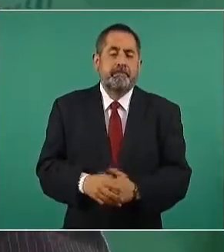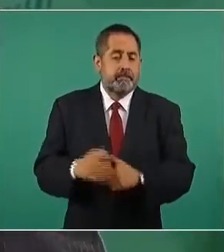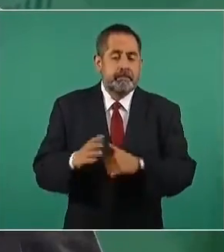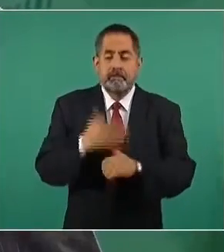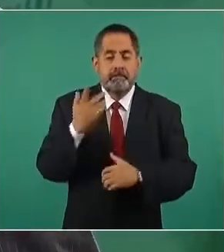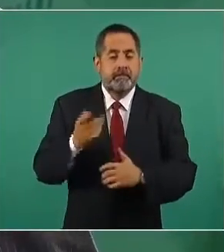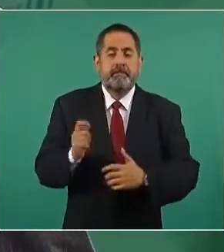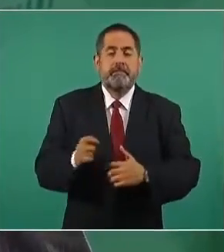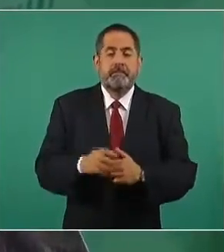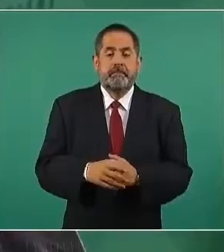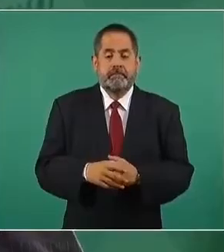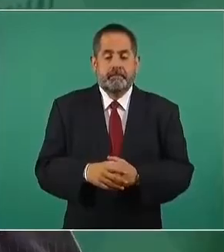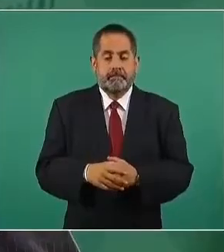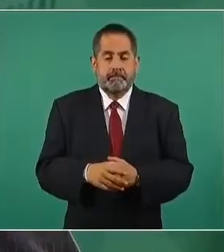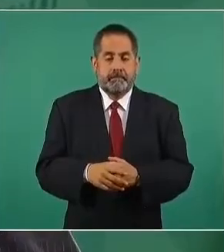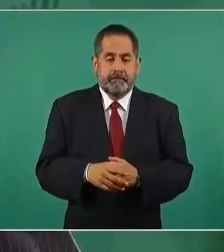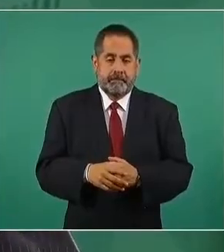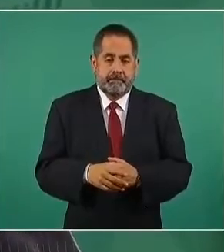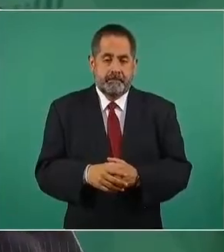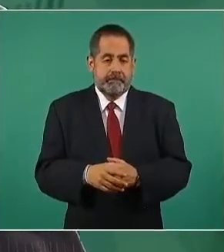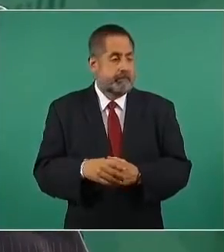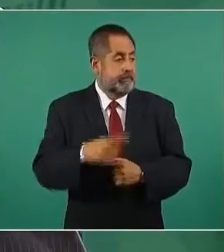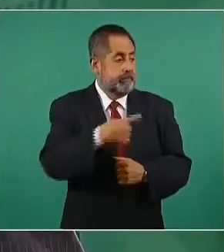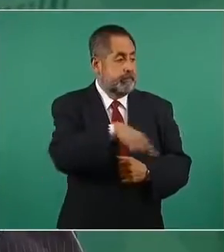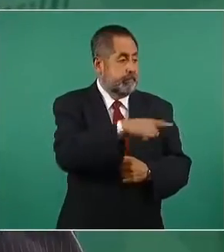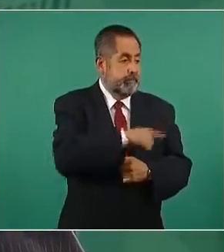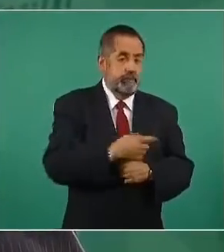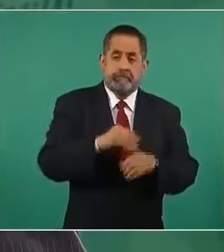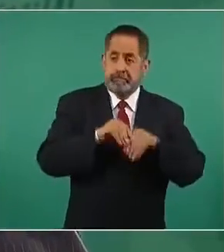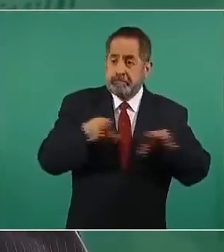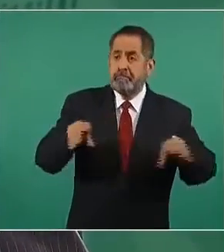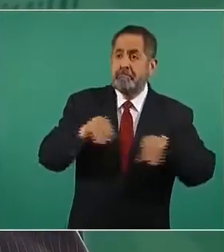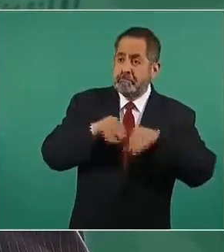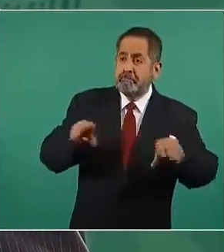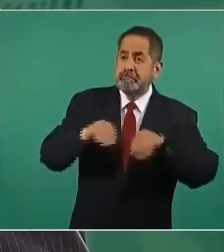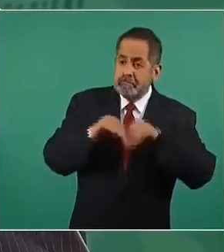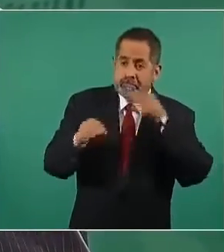Porque es lo que domina,